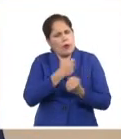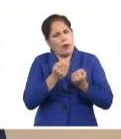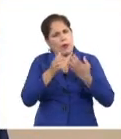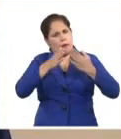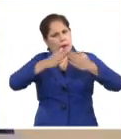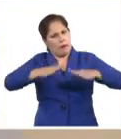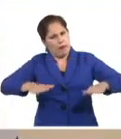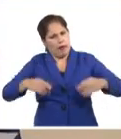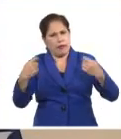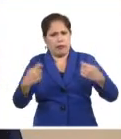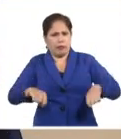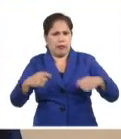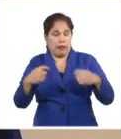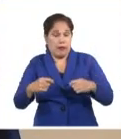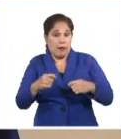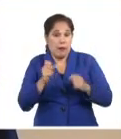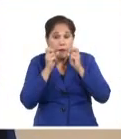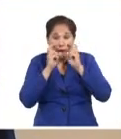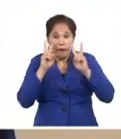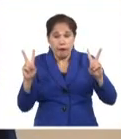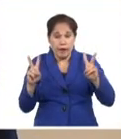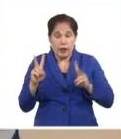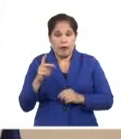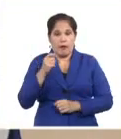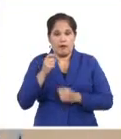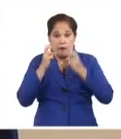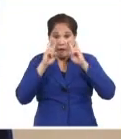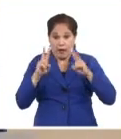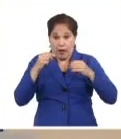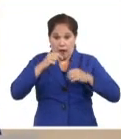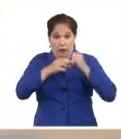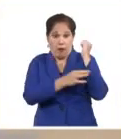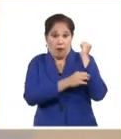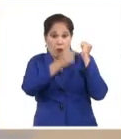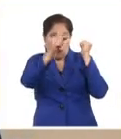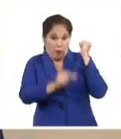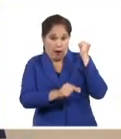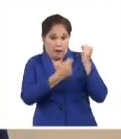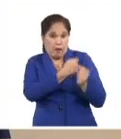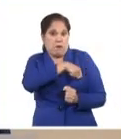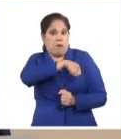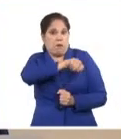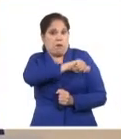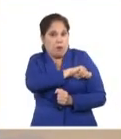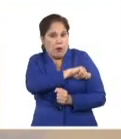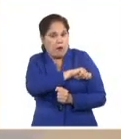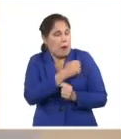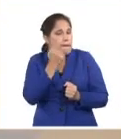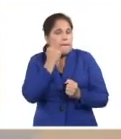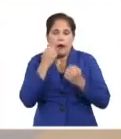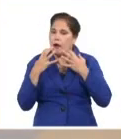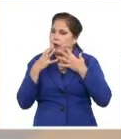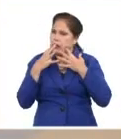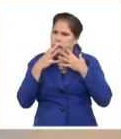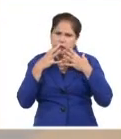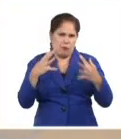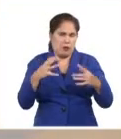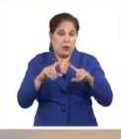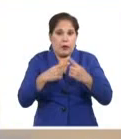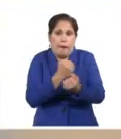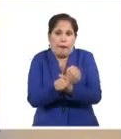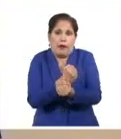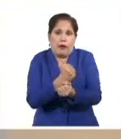planeta. Cuando la vida de su especie, de su pueblo y de sus seres más queridos corren